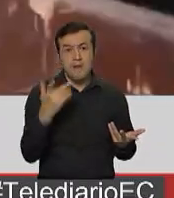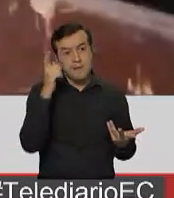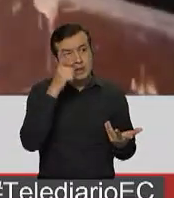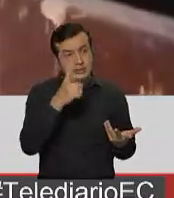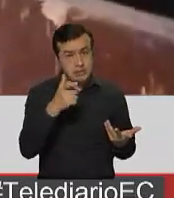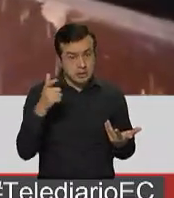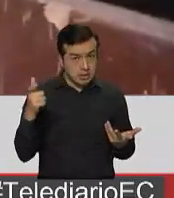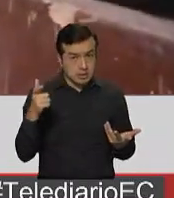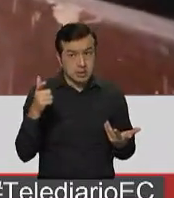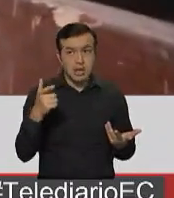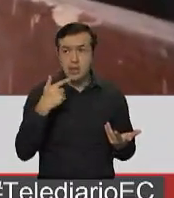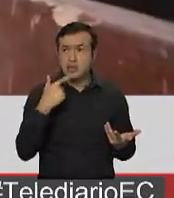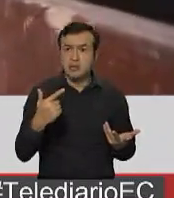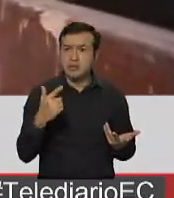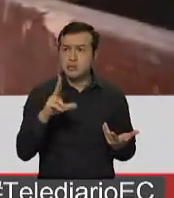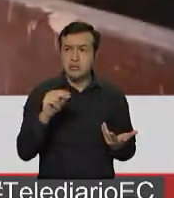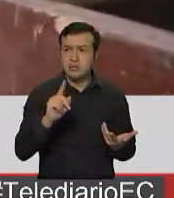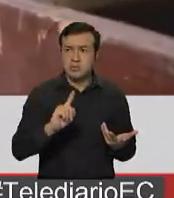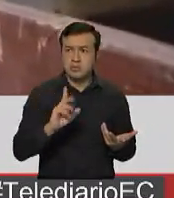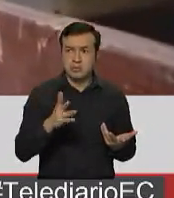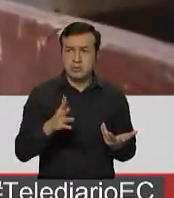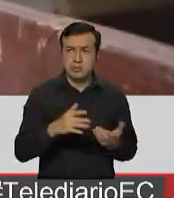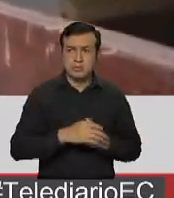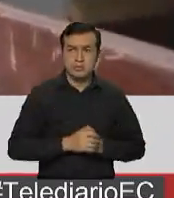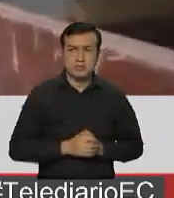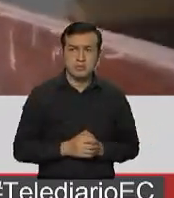Fiscalía Estatal ha negado.